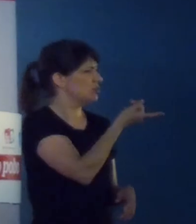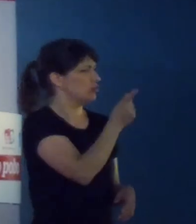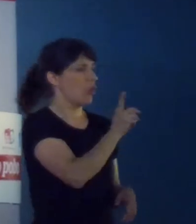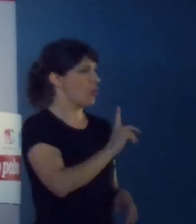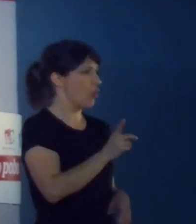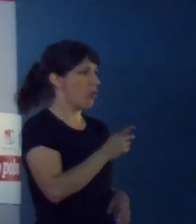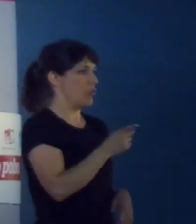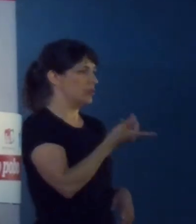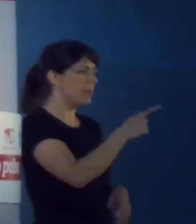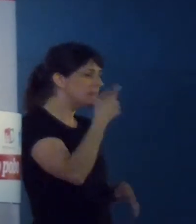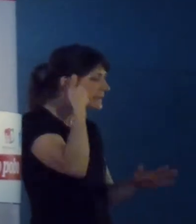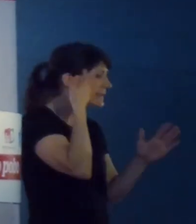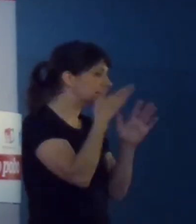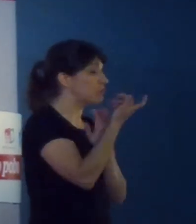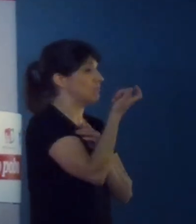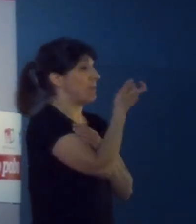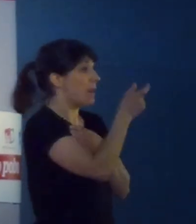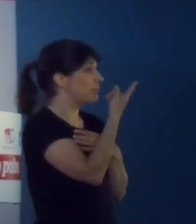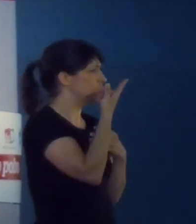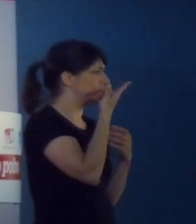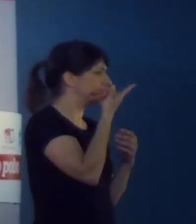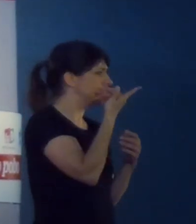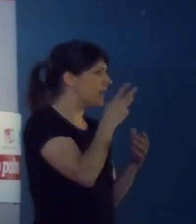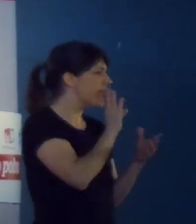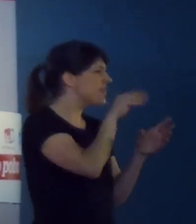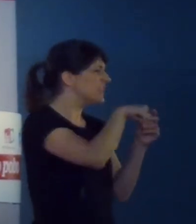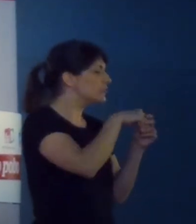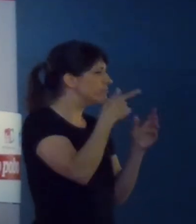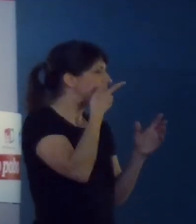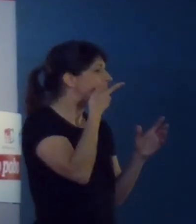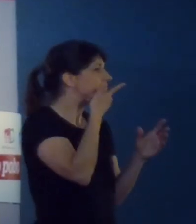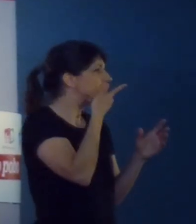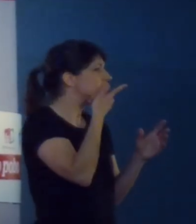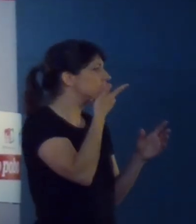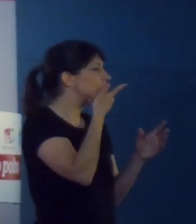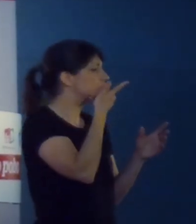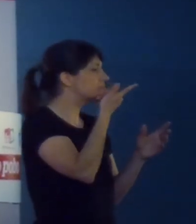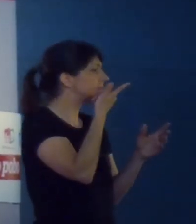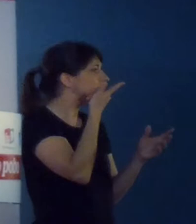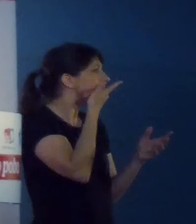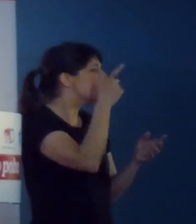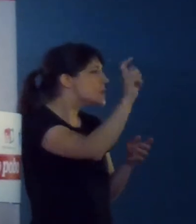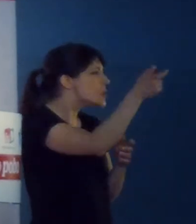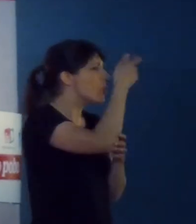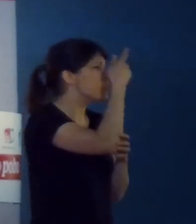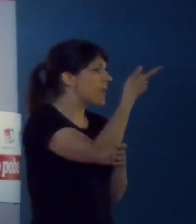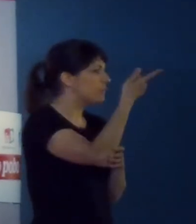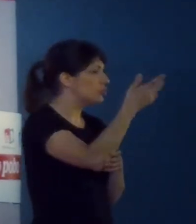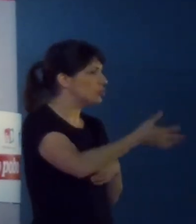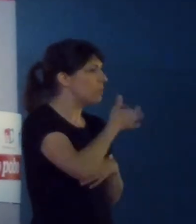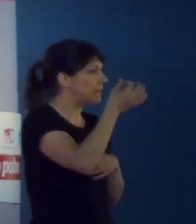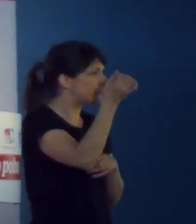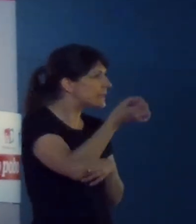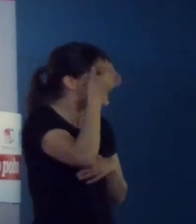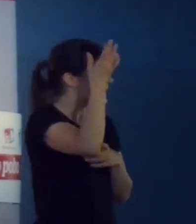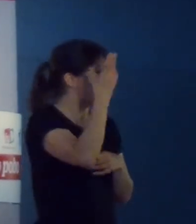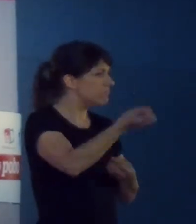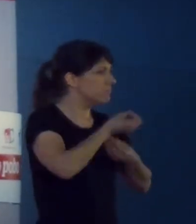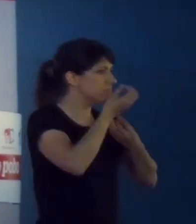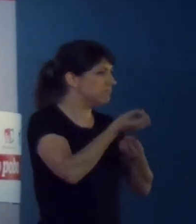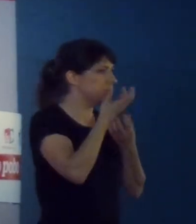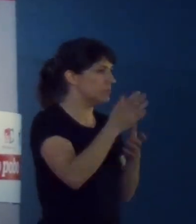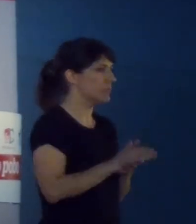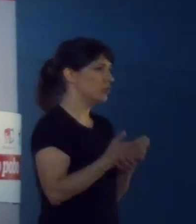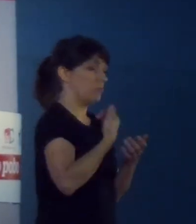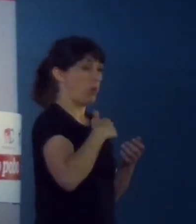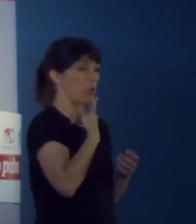son significantes que conteñen e expresan conceptos e ideas. Eu tiña un amigo